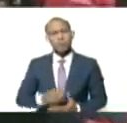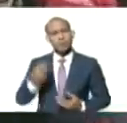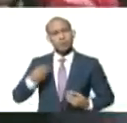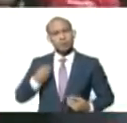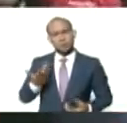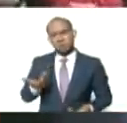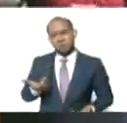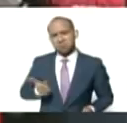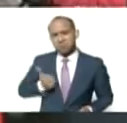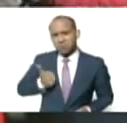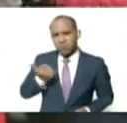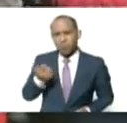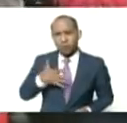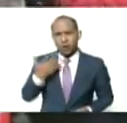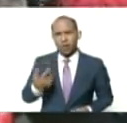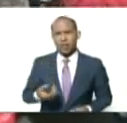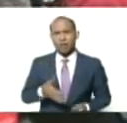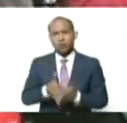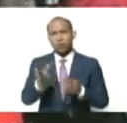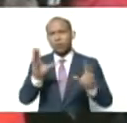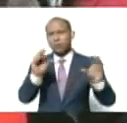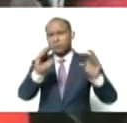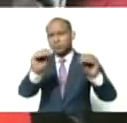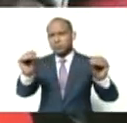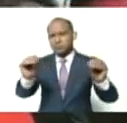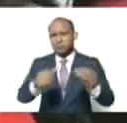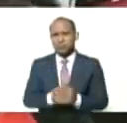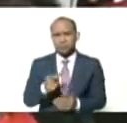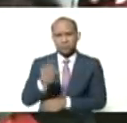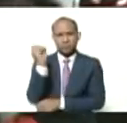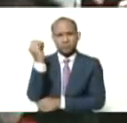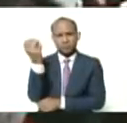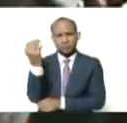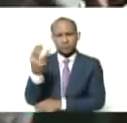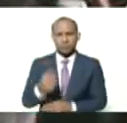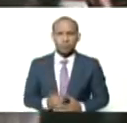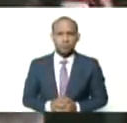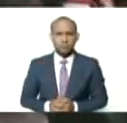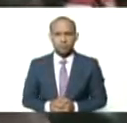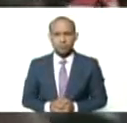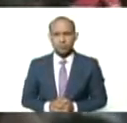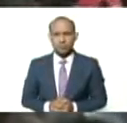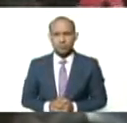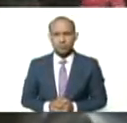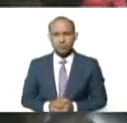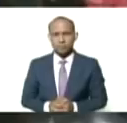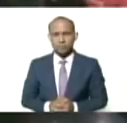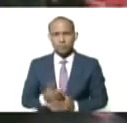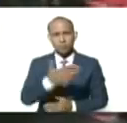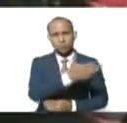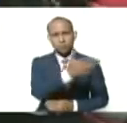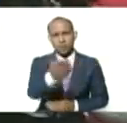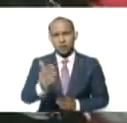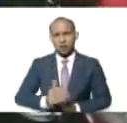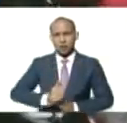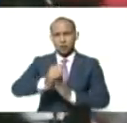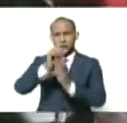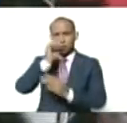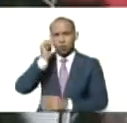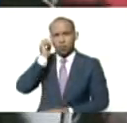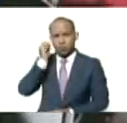Aprovecho pues el comentario ante este Congreso, ustedes líderes, lideresas,